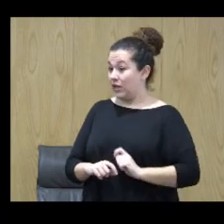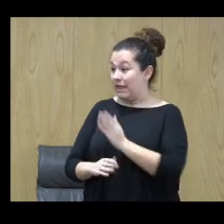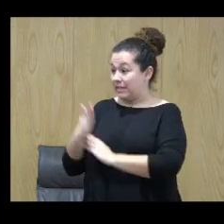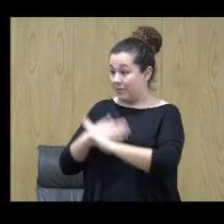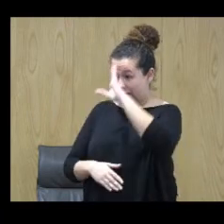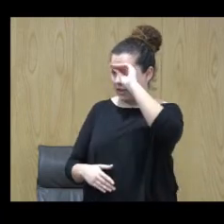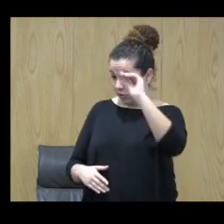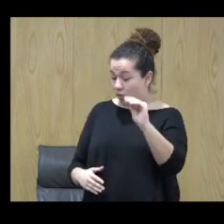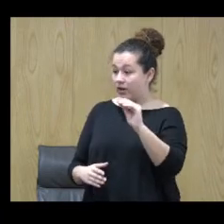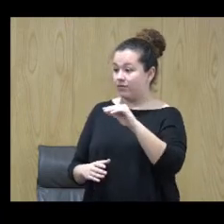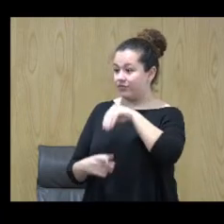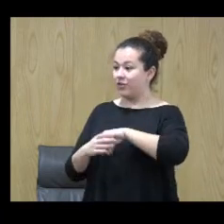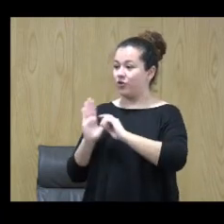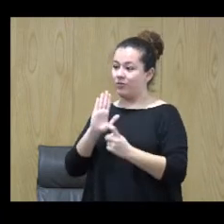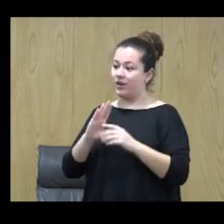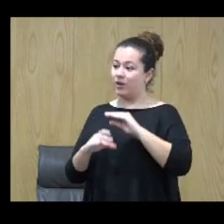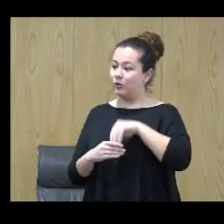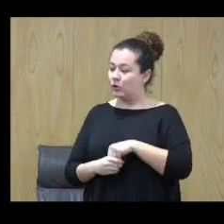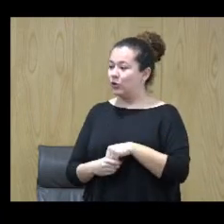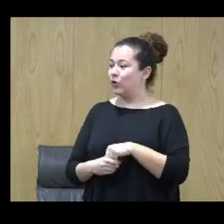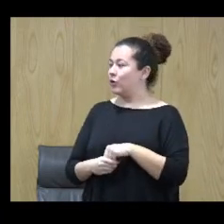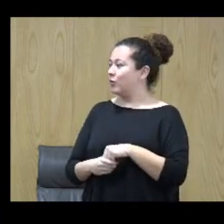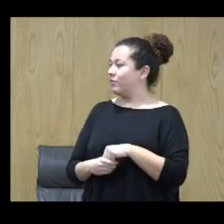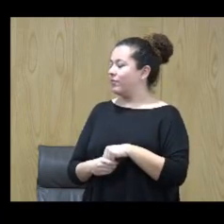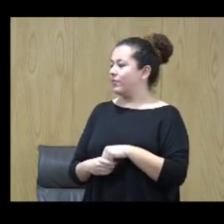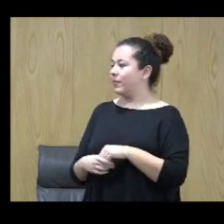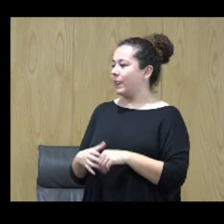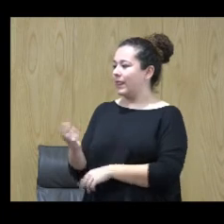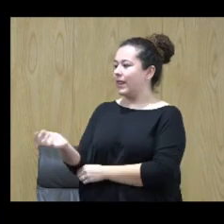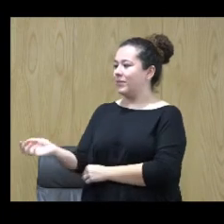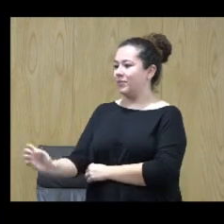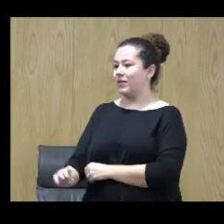contratado en Plena Inclusión, que es el que, hacemos